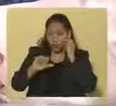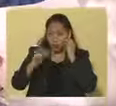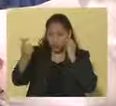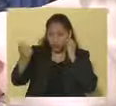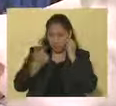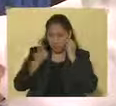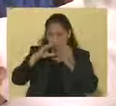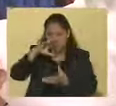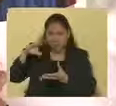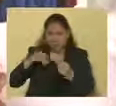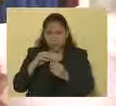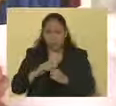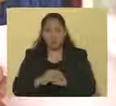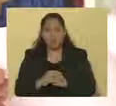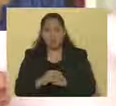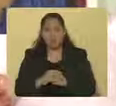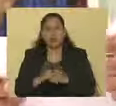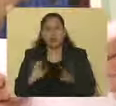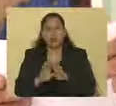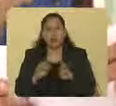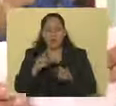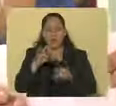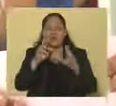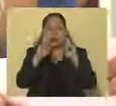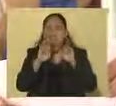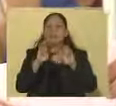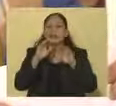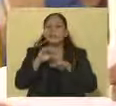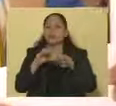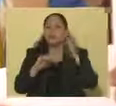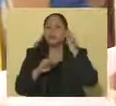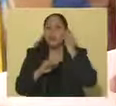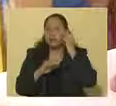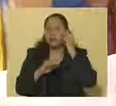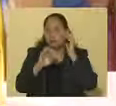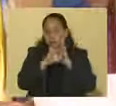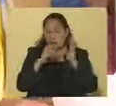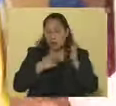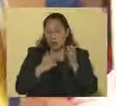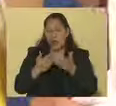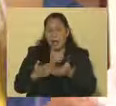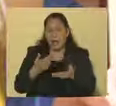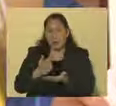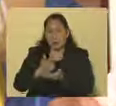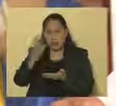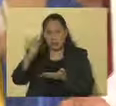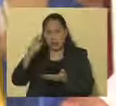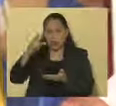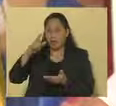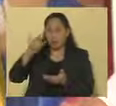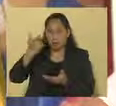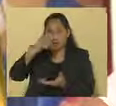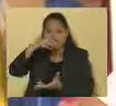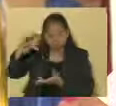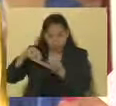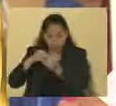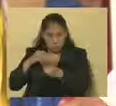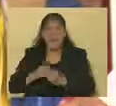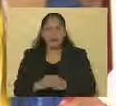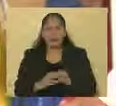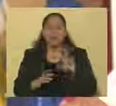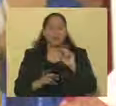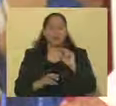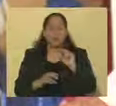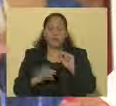Esto está hablando de un... De portabilidad. De portabilidad del celular, me imagino, ¿no? Sí, de... acuérdate que tuvimos un invitado en este tema de portabilidad. No,